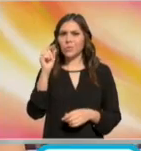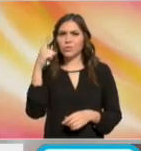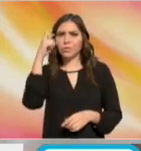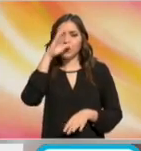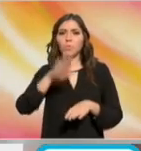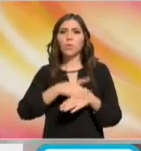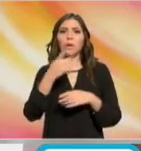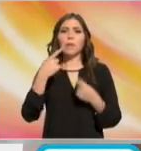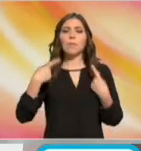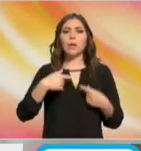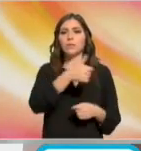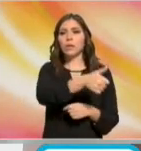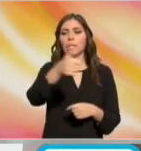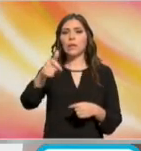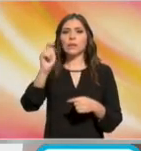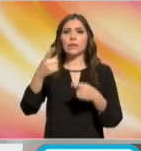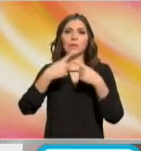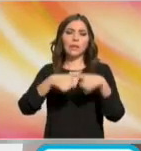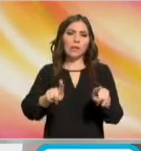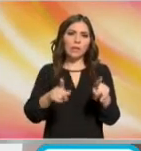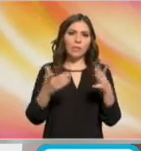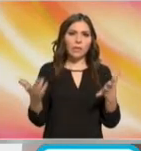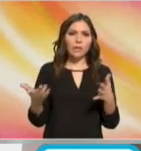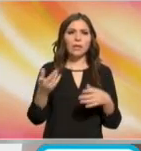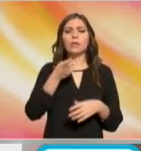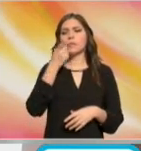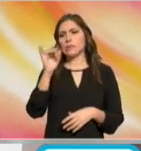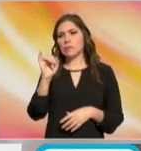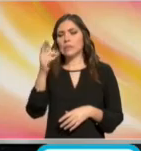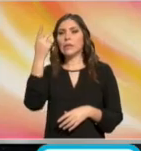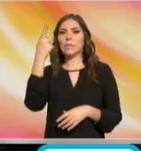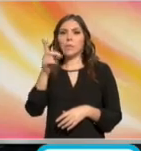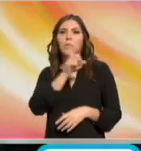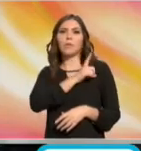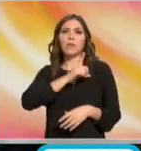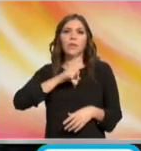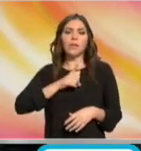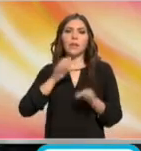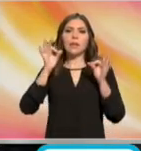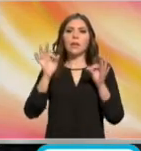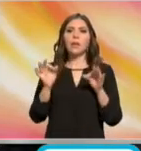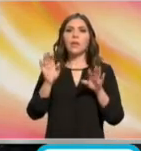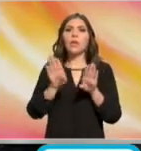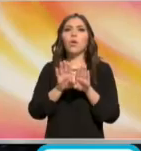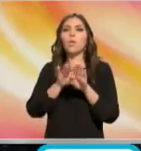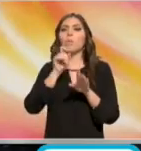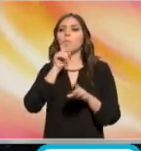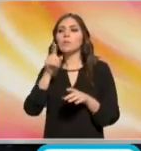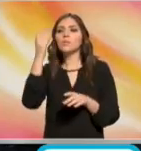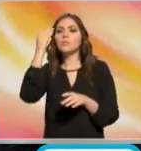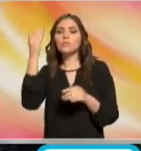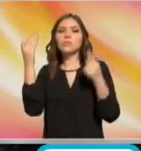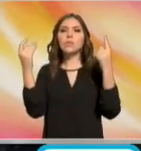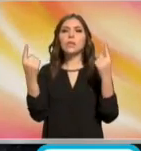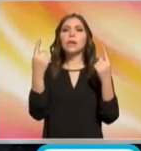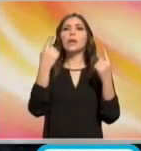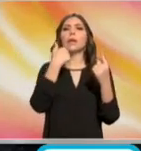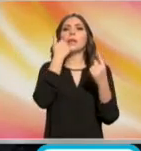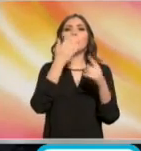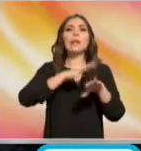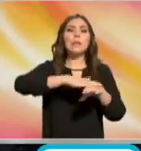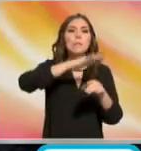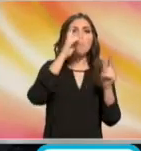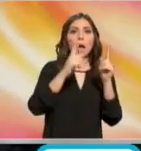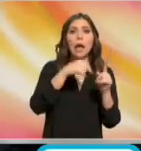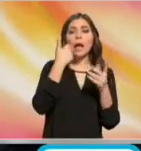podríamos... Bueno, sí, pero el ritmo es el ritmo, ¿no? Sí, claro, está muy bien que se mantenga, pero está mal que alguien quiera más y quiera menos.